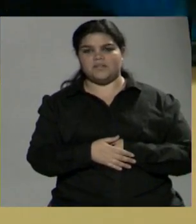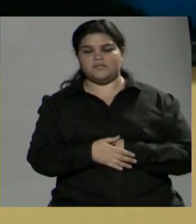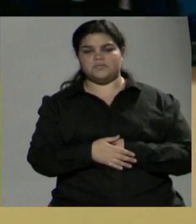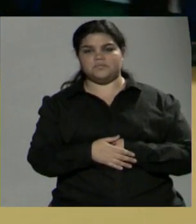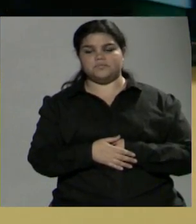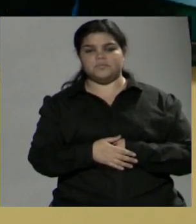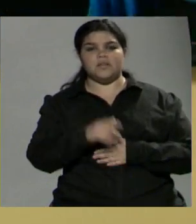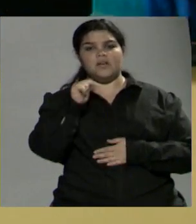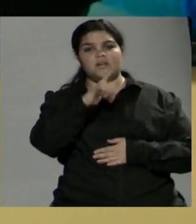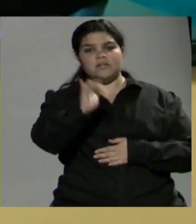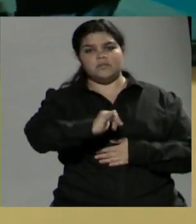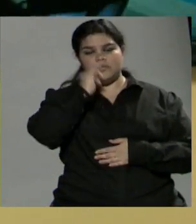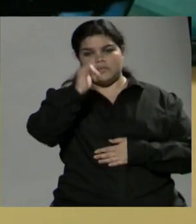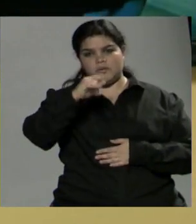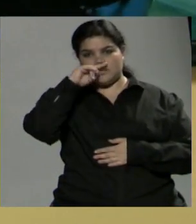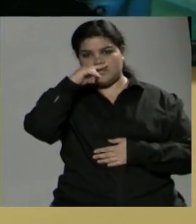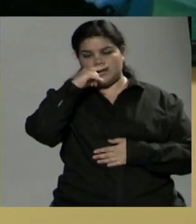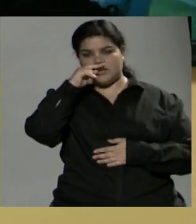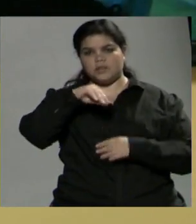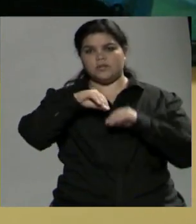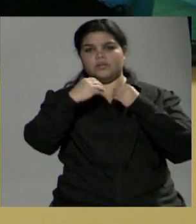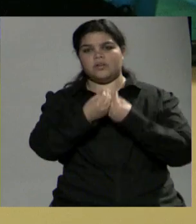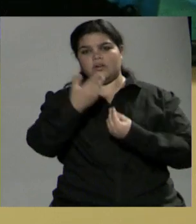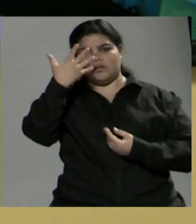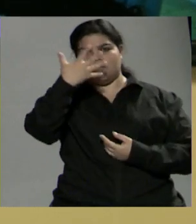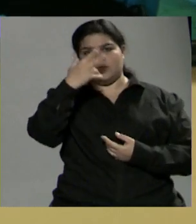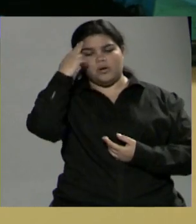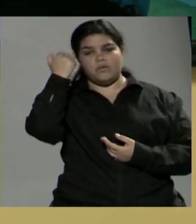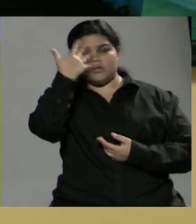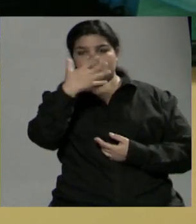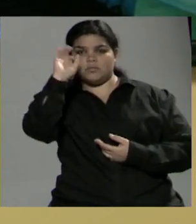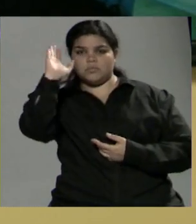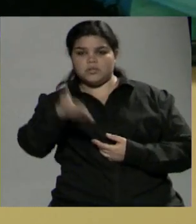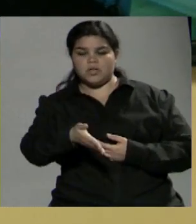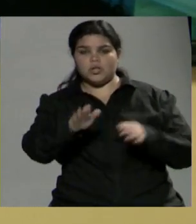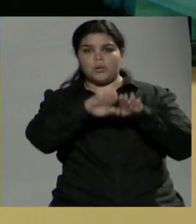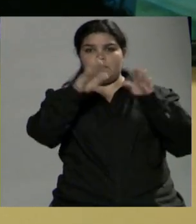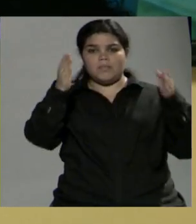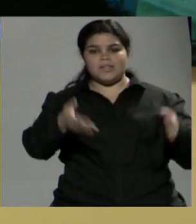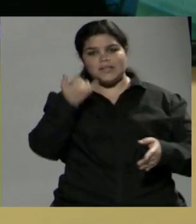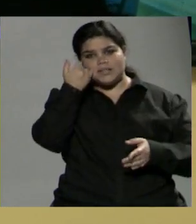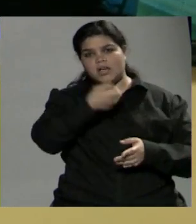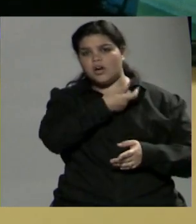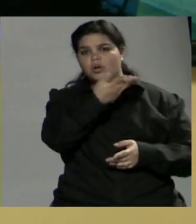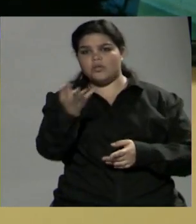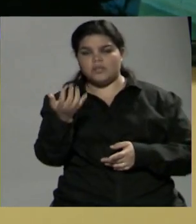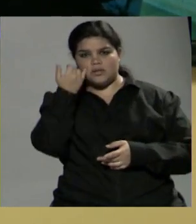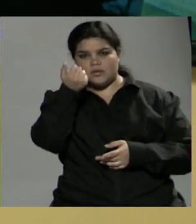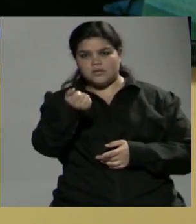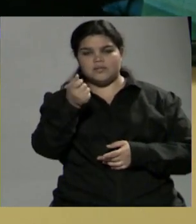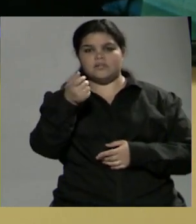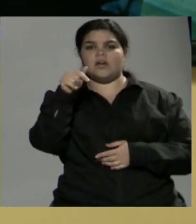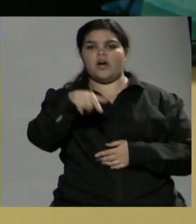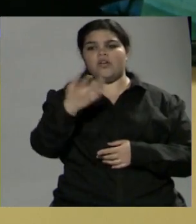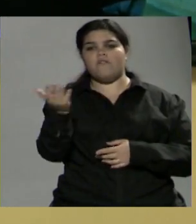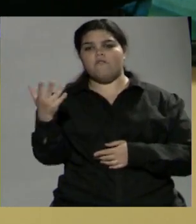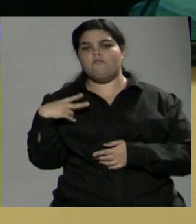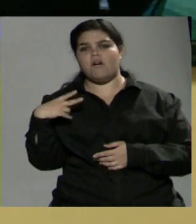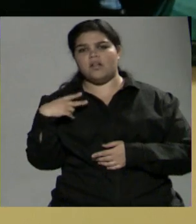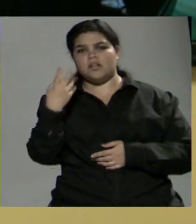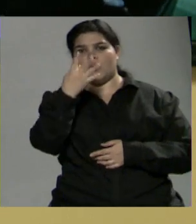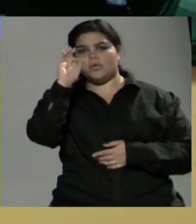Bien, allí pasaba Mauricio Macri, más del 95% de las mesas fueron escrutadas, queda un 4% que